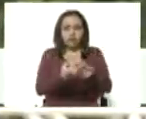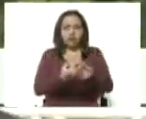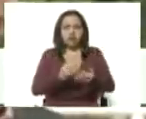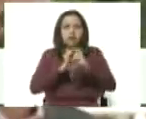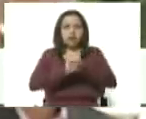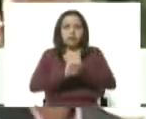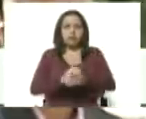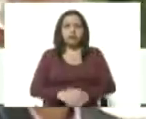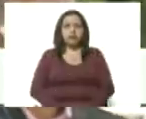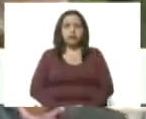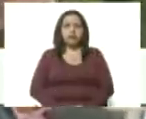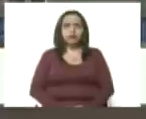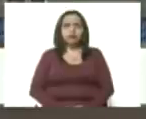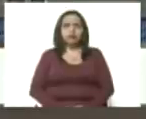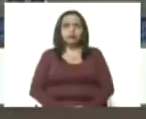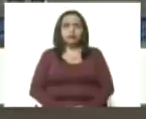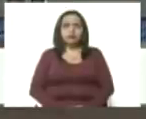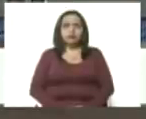amigos.